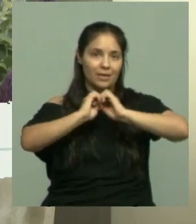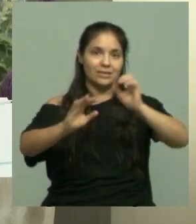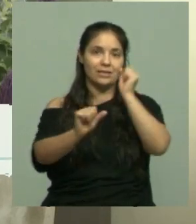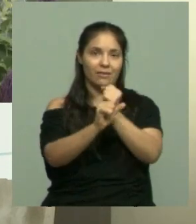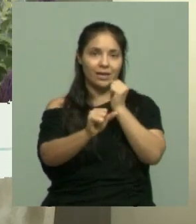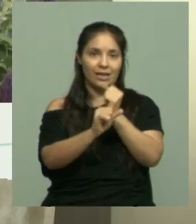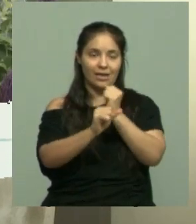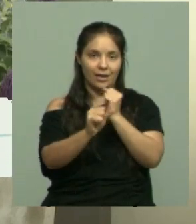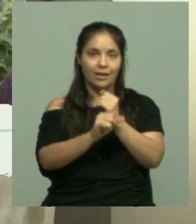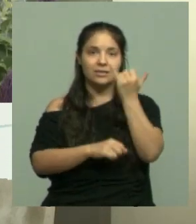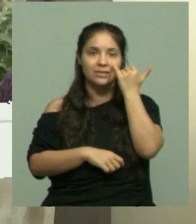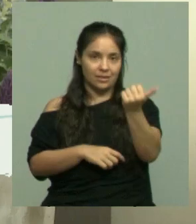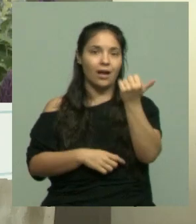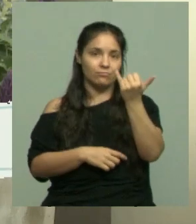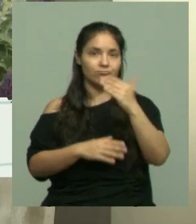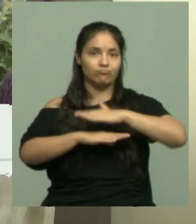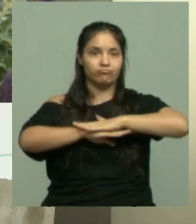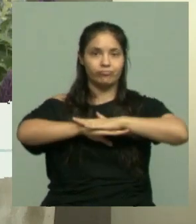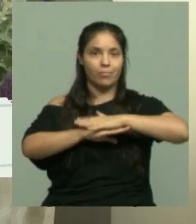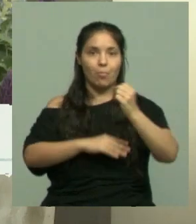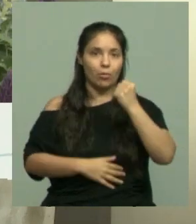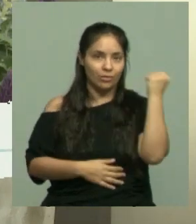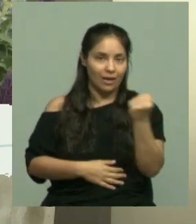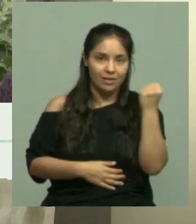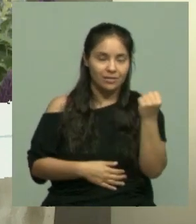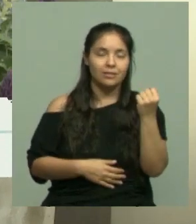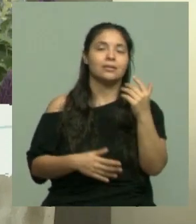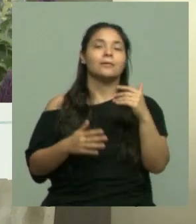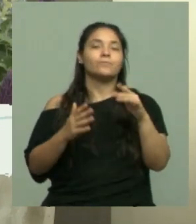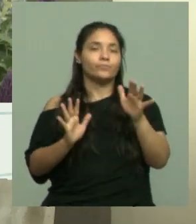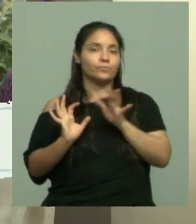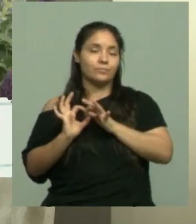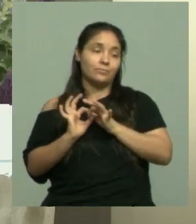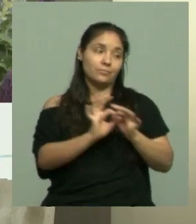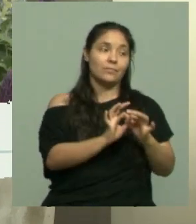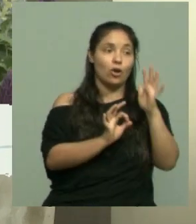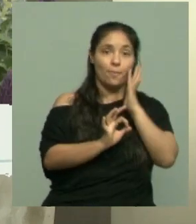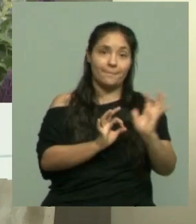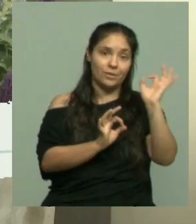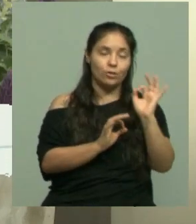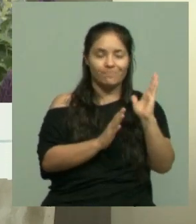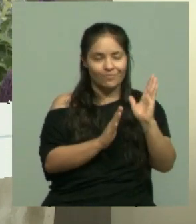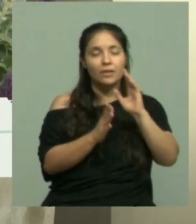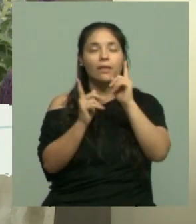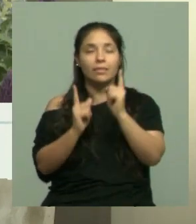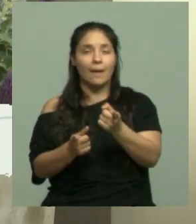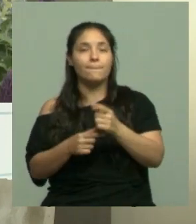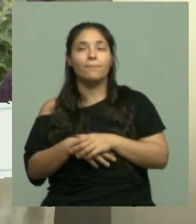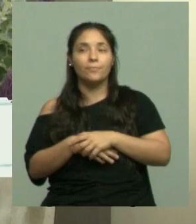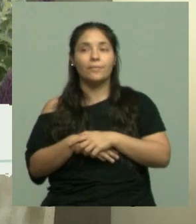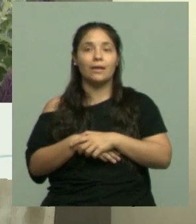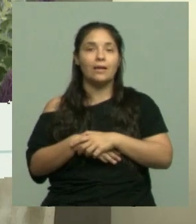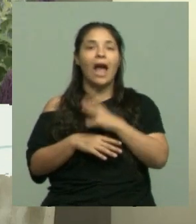tenido gestos importantes, más allá de la perspectiva ideológica que uno pueda llegar a tener, pero que va tratando de generar